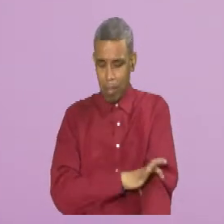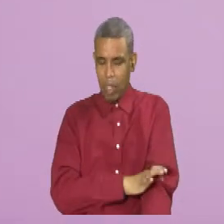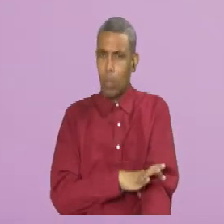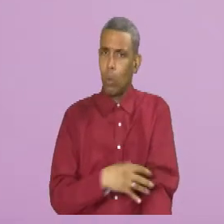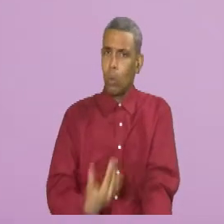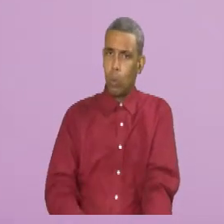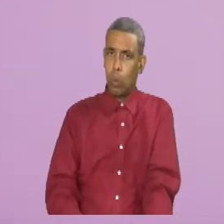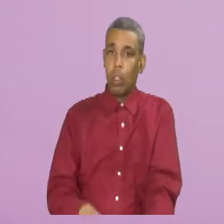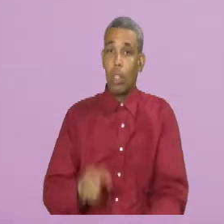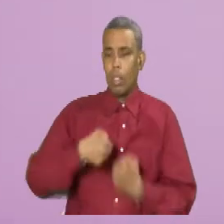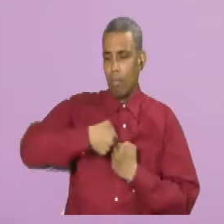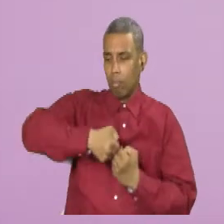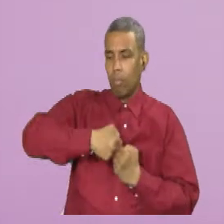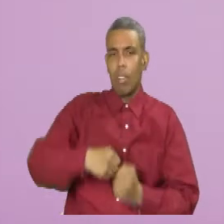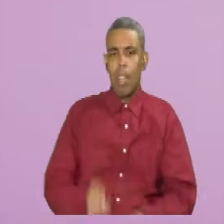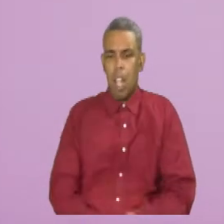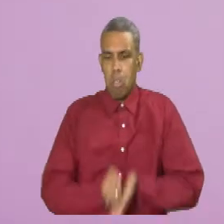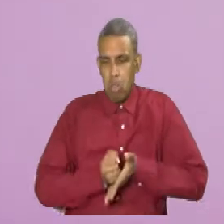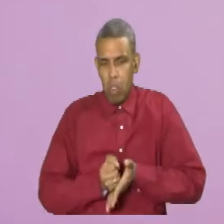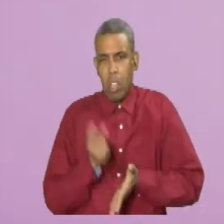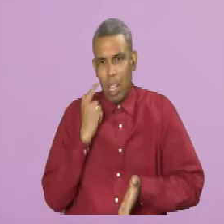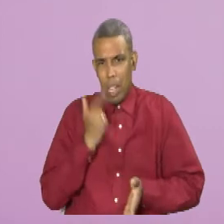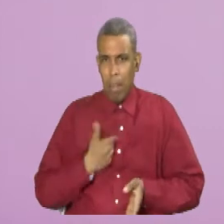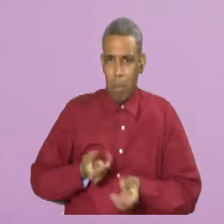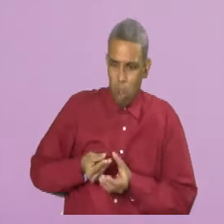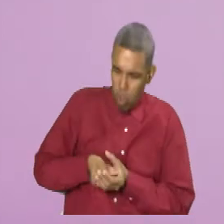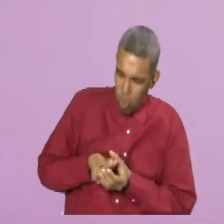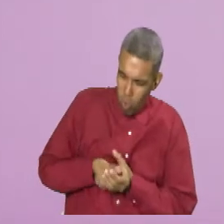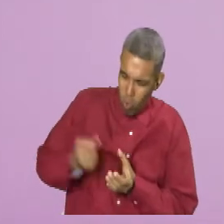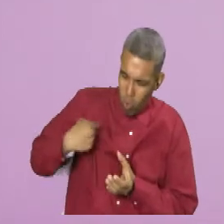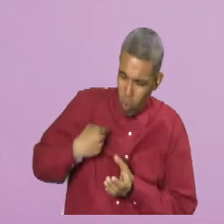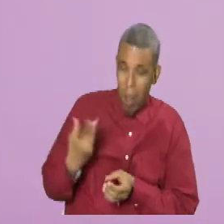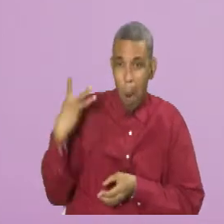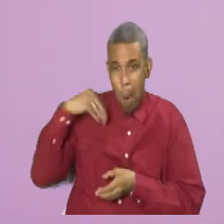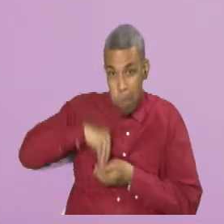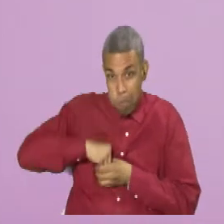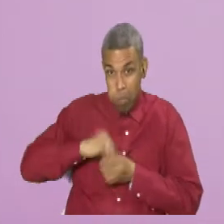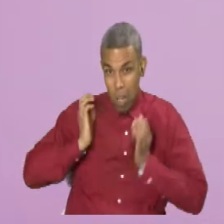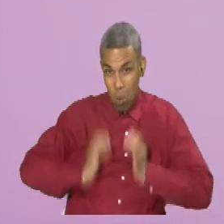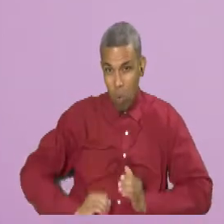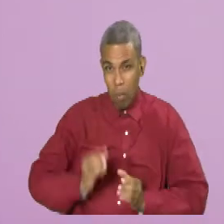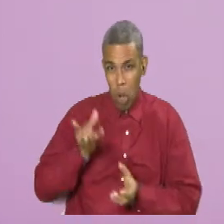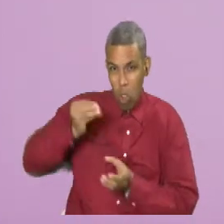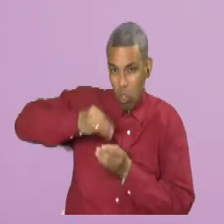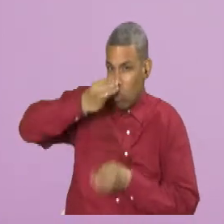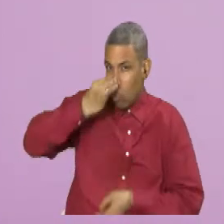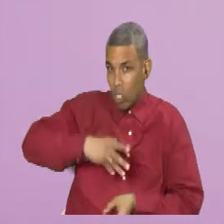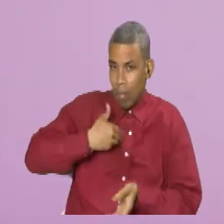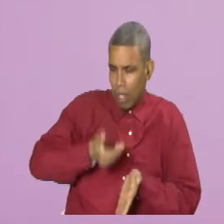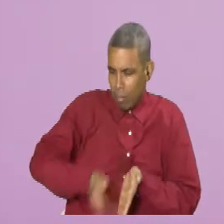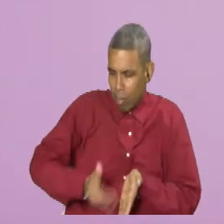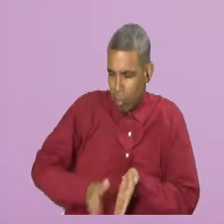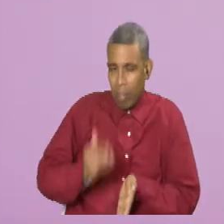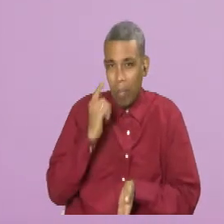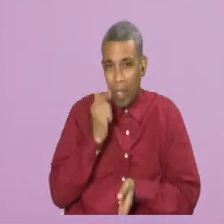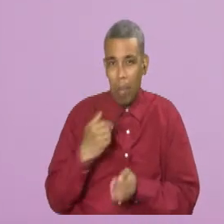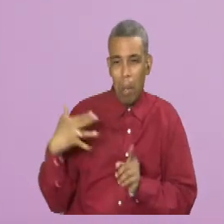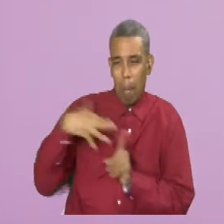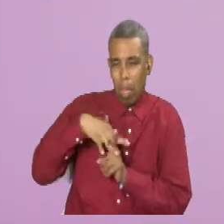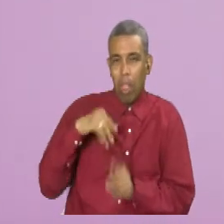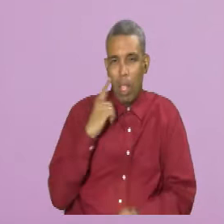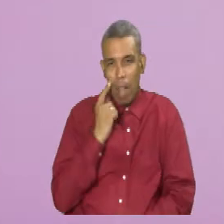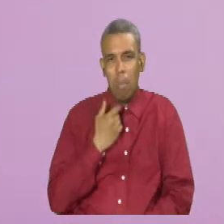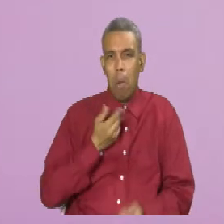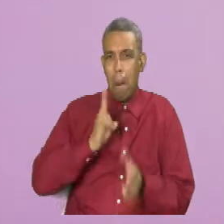en las células muertas que tenemos en la piel con nuestro efecto borrador, y lo que hace es que nos ayuda a disminuir las manchas que tenemos en la piel y las mejora,